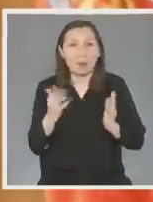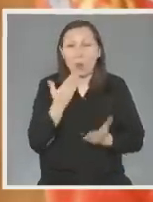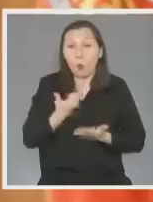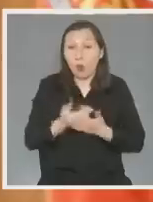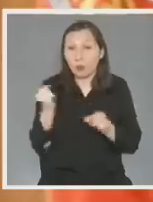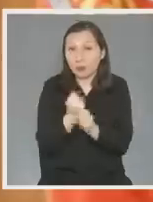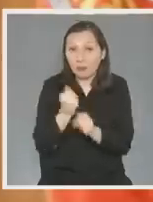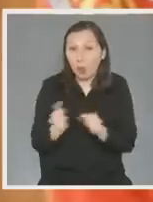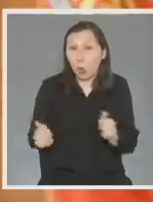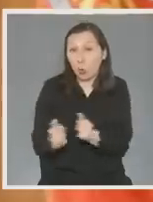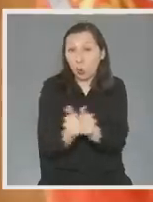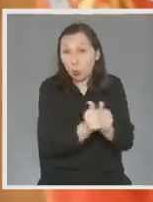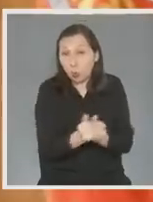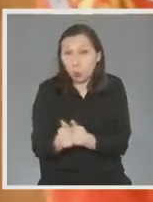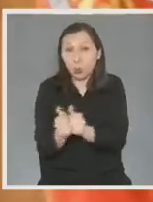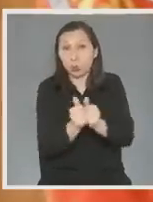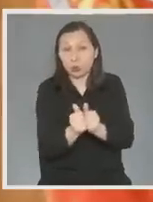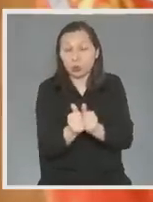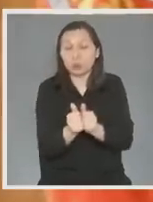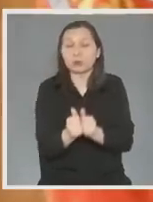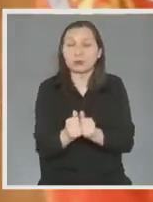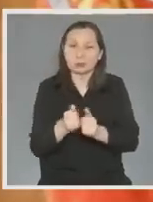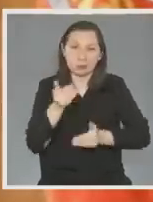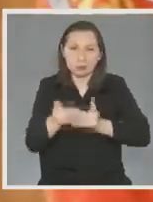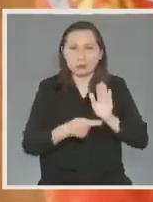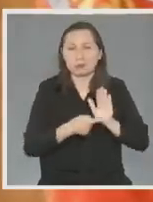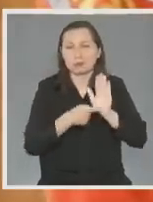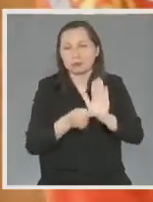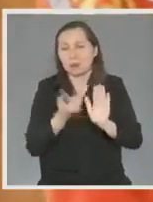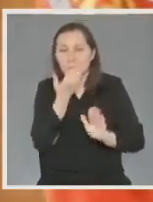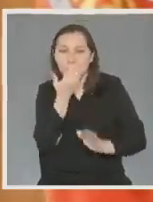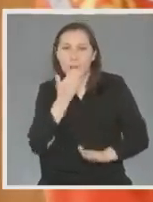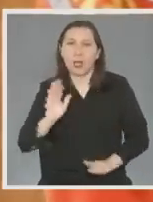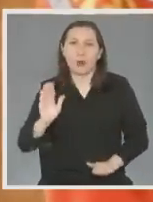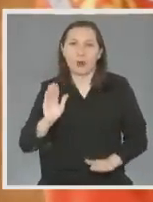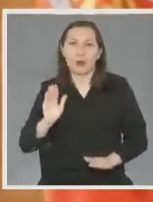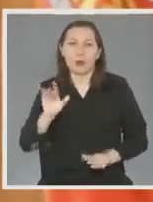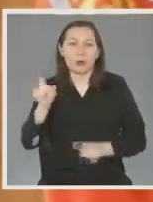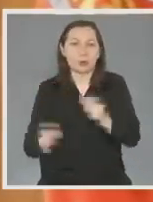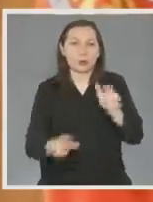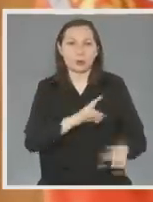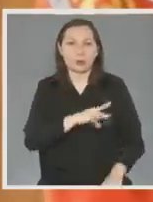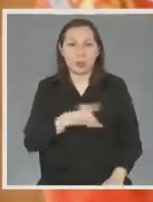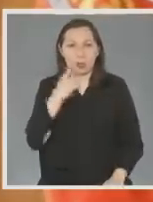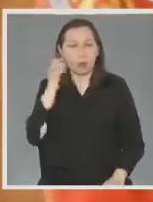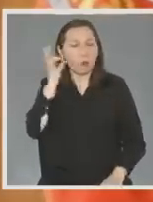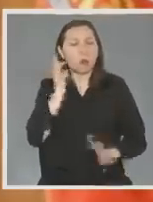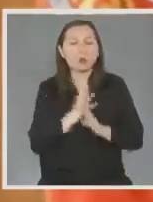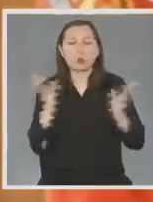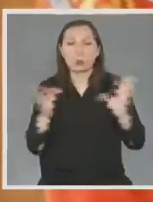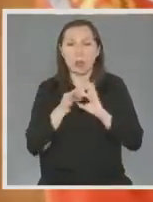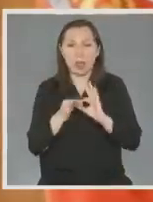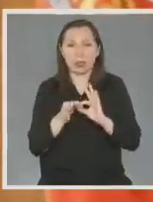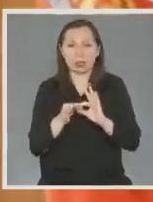cuando trabajamos juntos y unidos, sacamos lo mejor de los chilenos y chilenas. Muchísimas gracias.